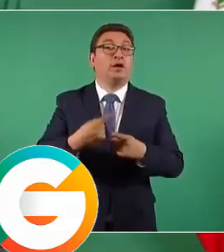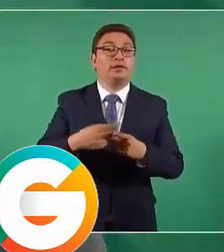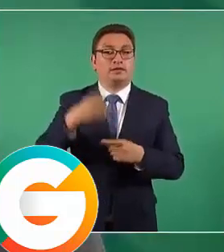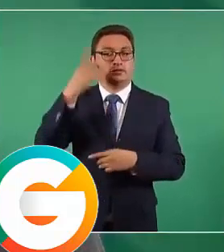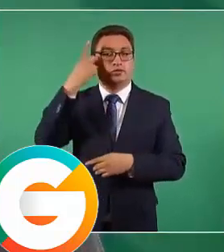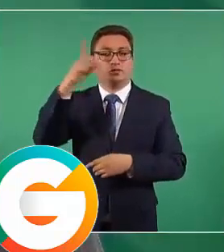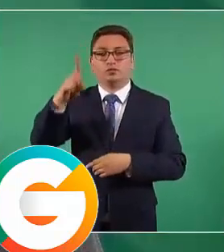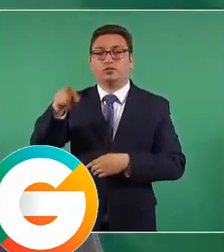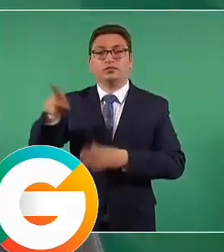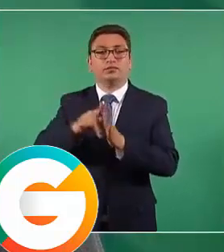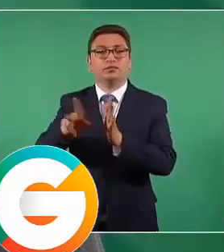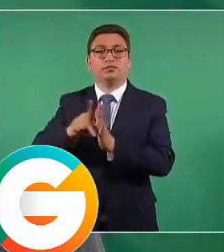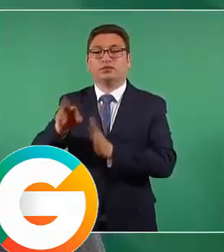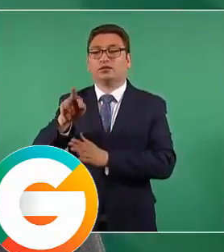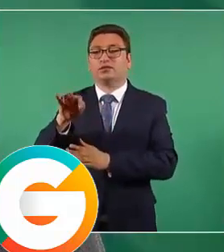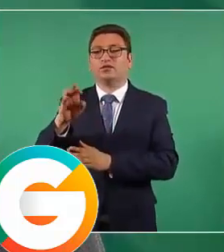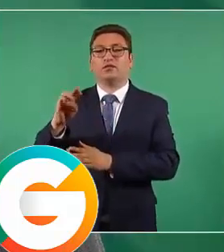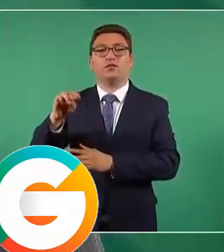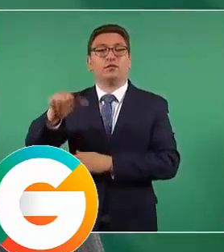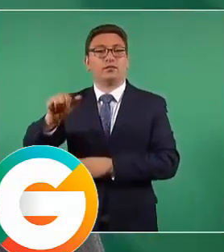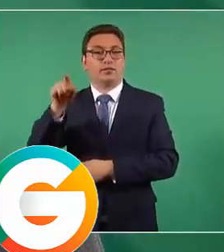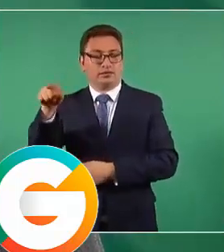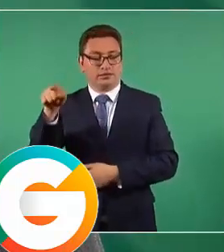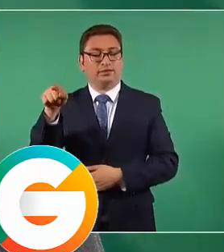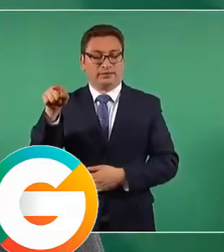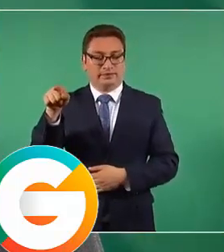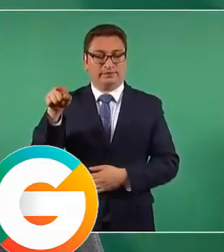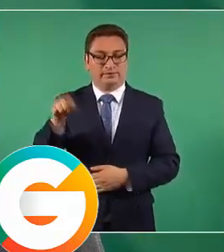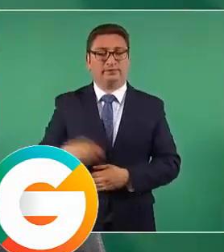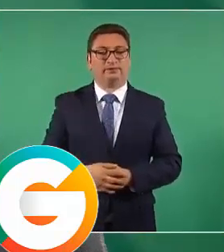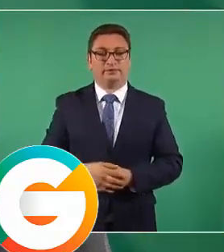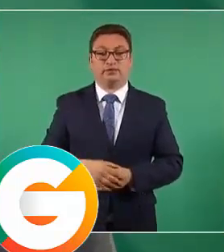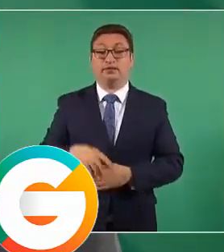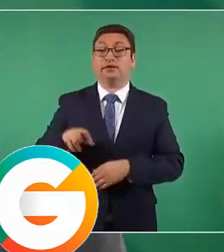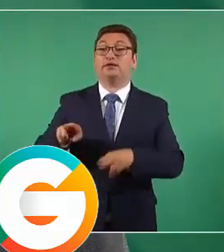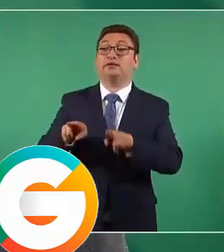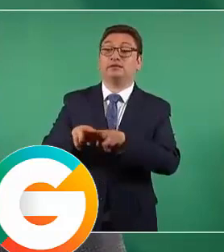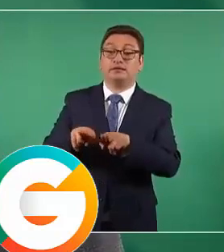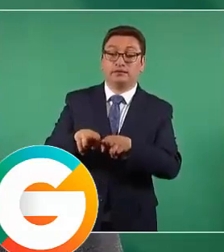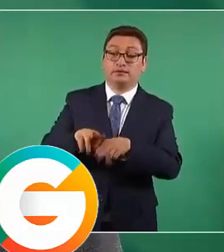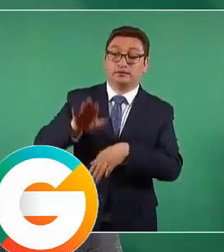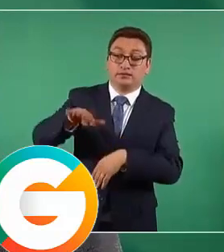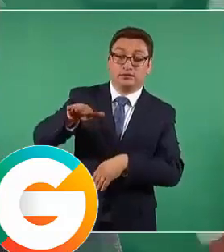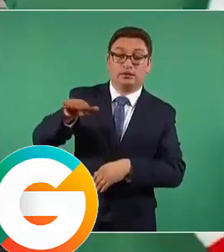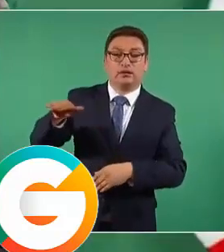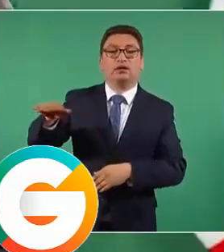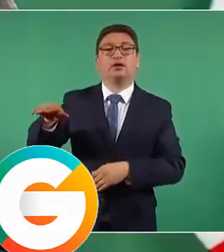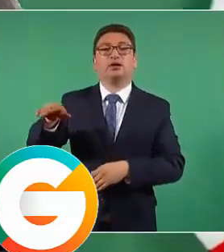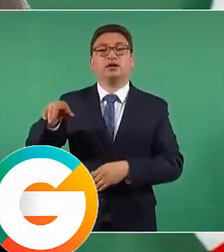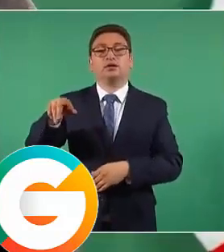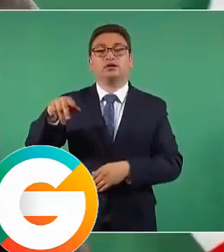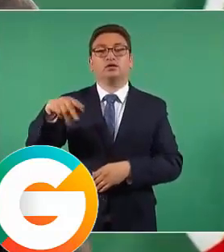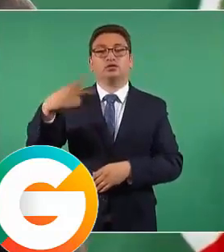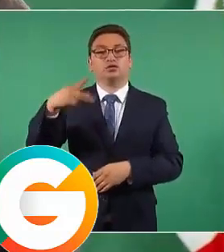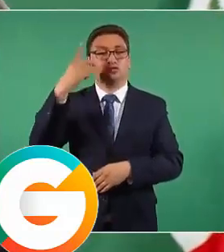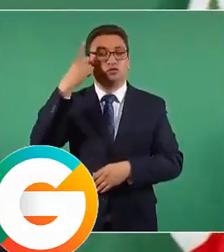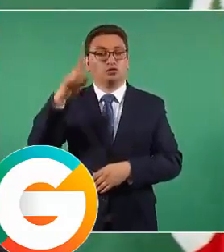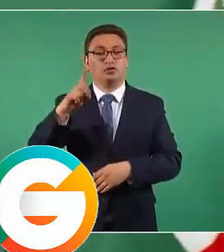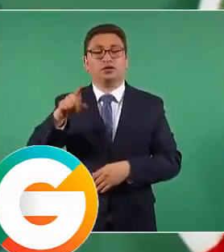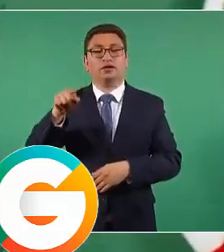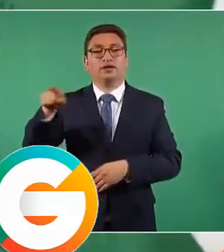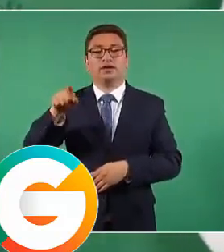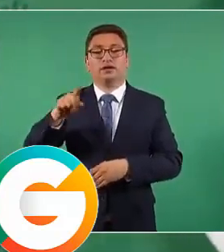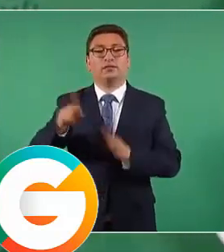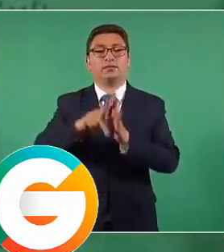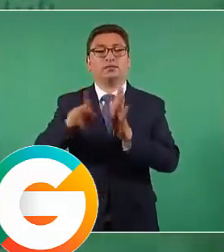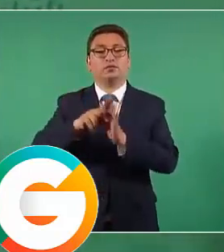del Reforma, a los nietos del dueño del Universal,